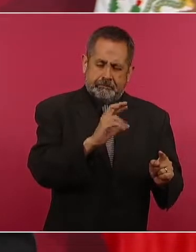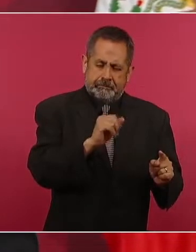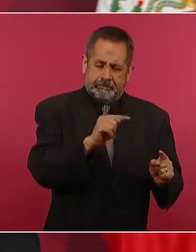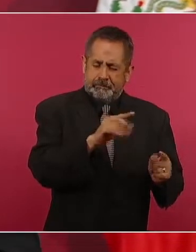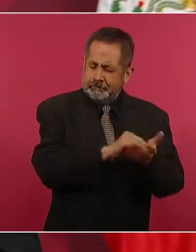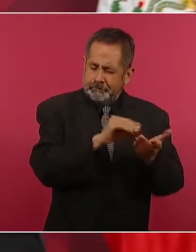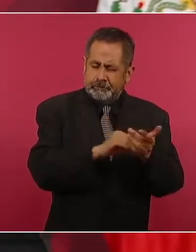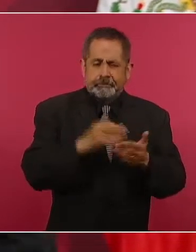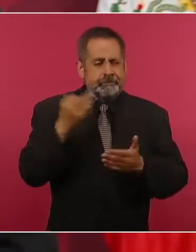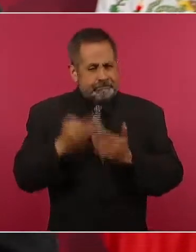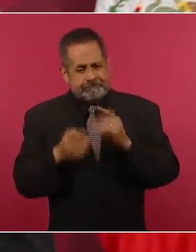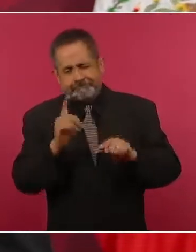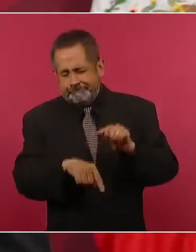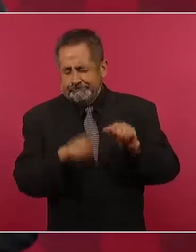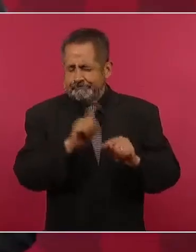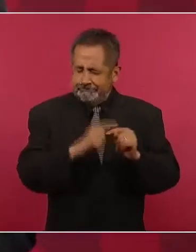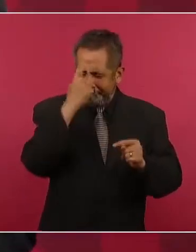que hay que irlo